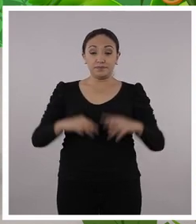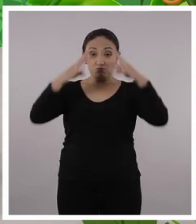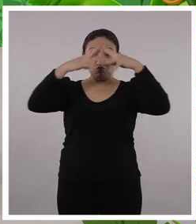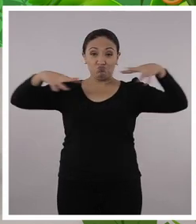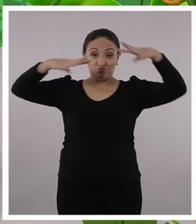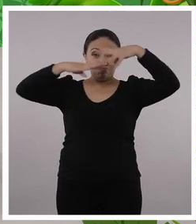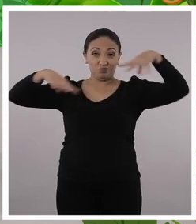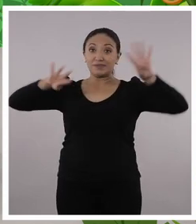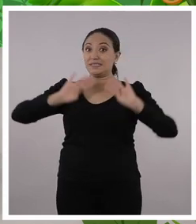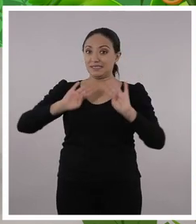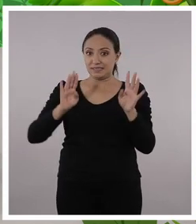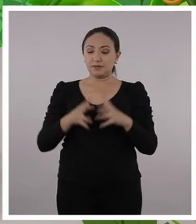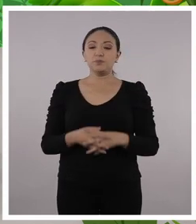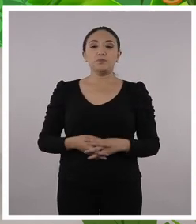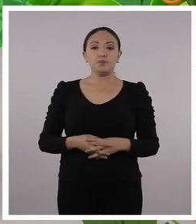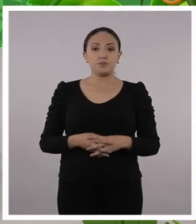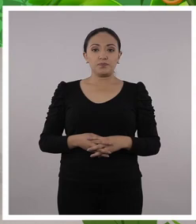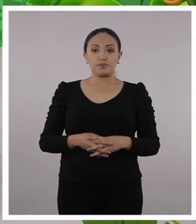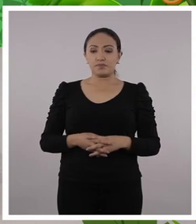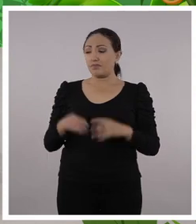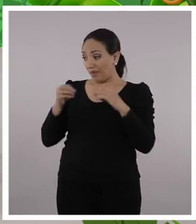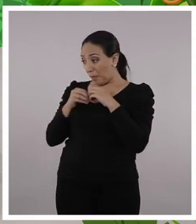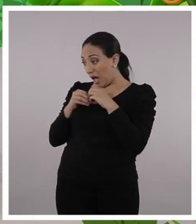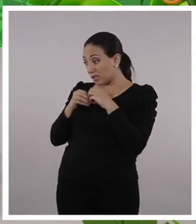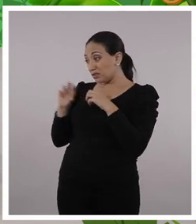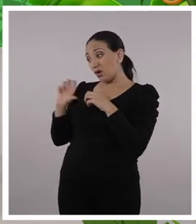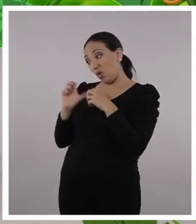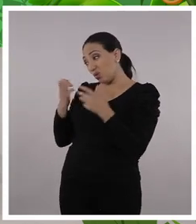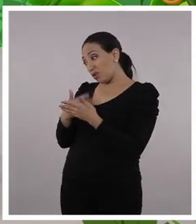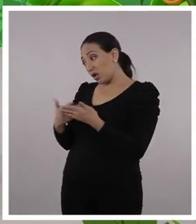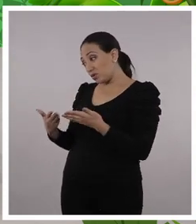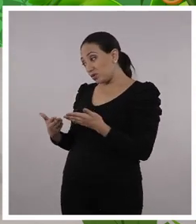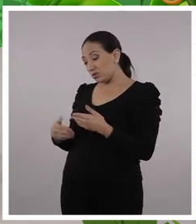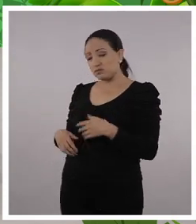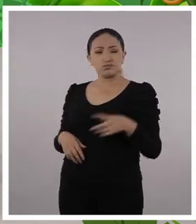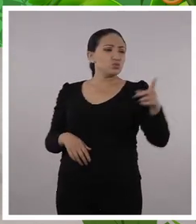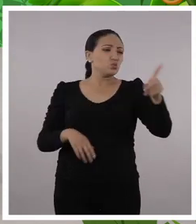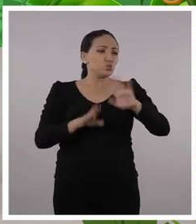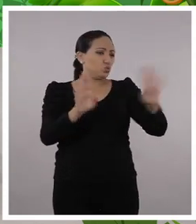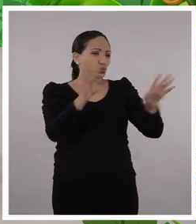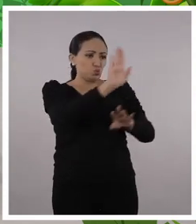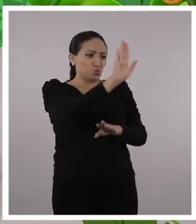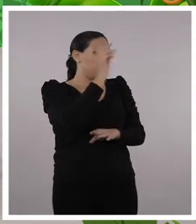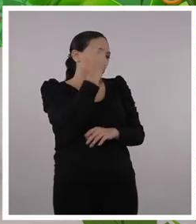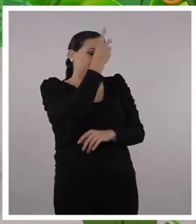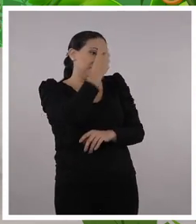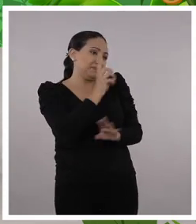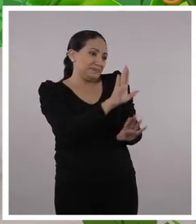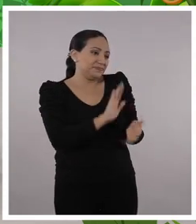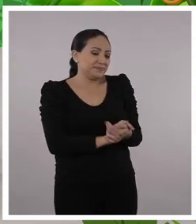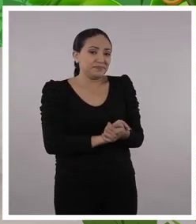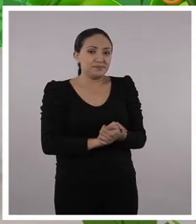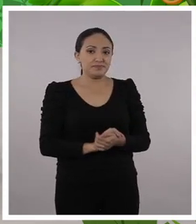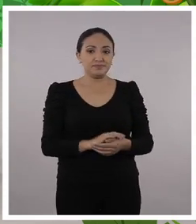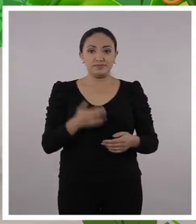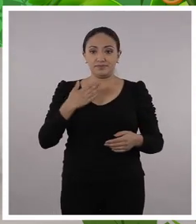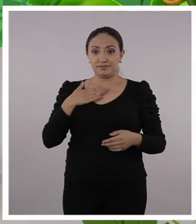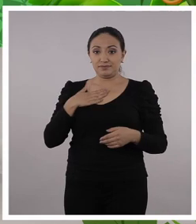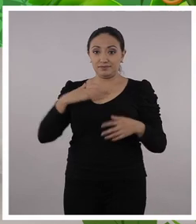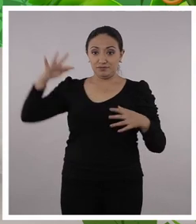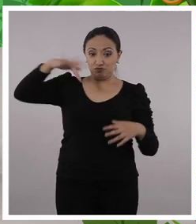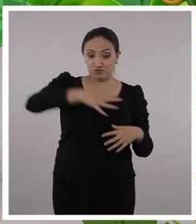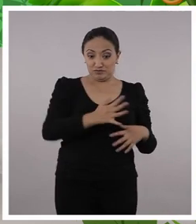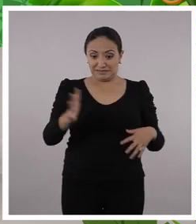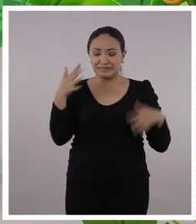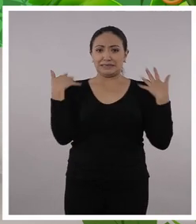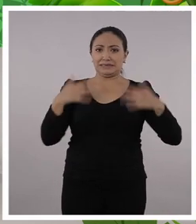¡Muy bien! Ahora, ¿quieres poner más lianas o ponemos otra cosa diferente? Lo que tú digas, Monse. ¿Qué tal este camino? Me encanta,